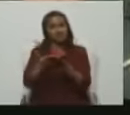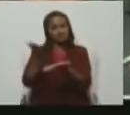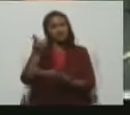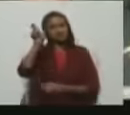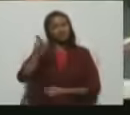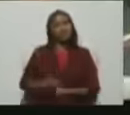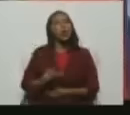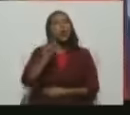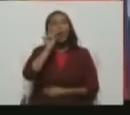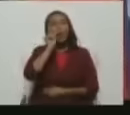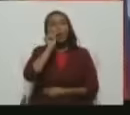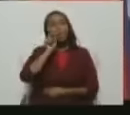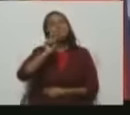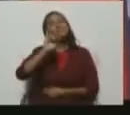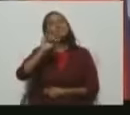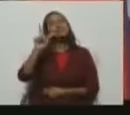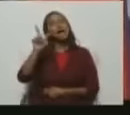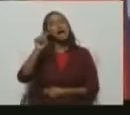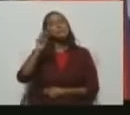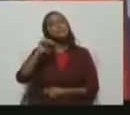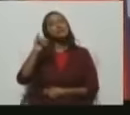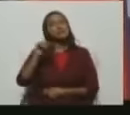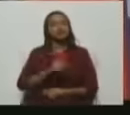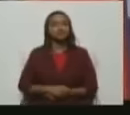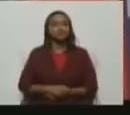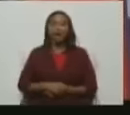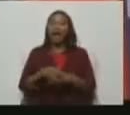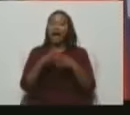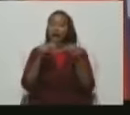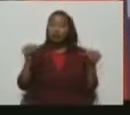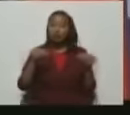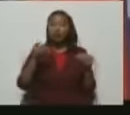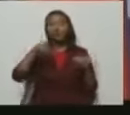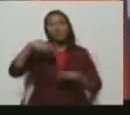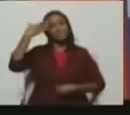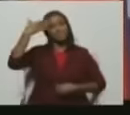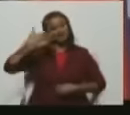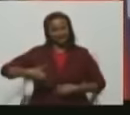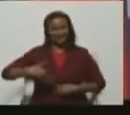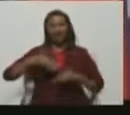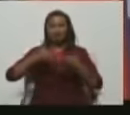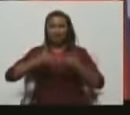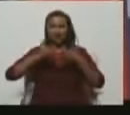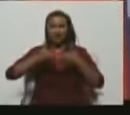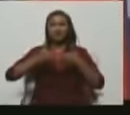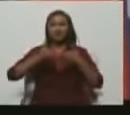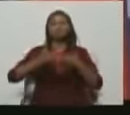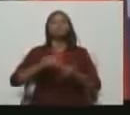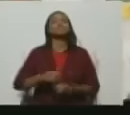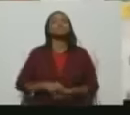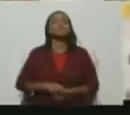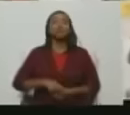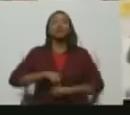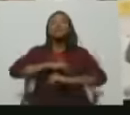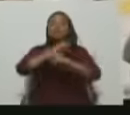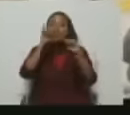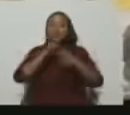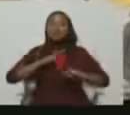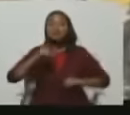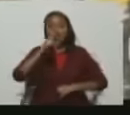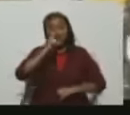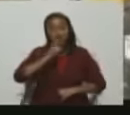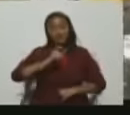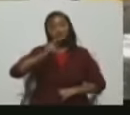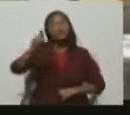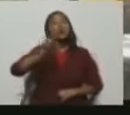Villamizar. Felicitaciones, marinos y marinas. Feliz aniversario a 201